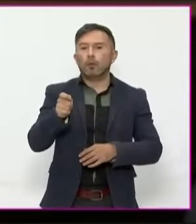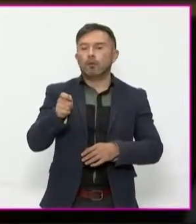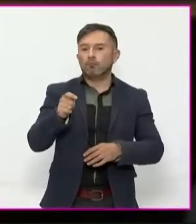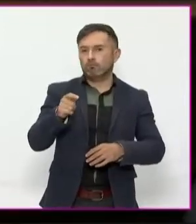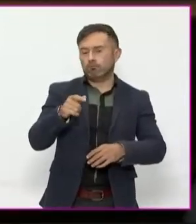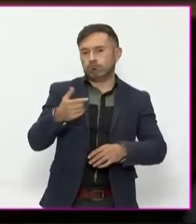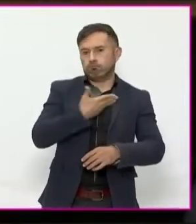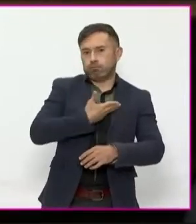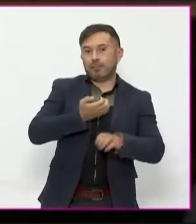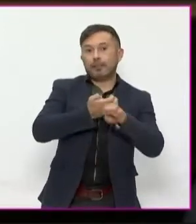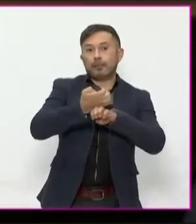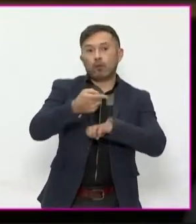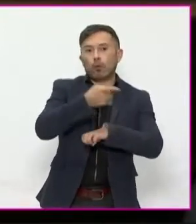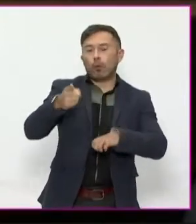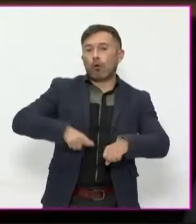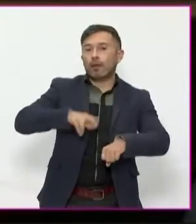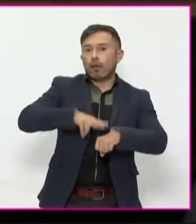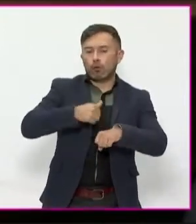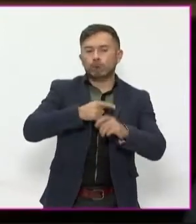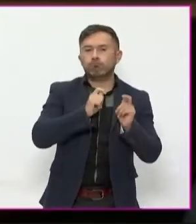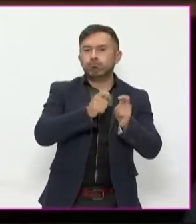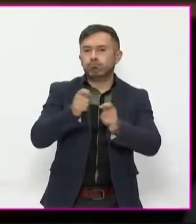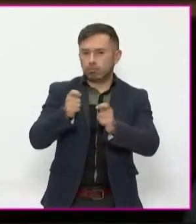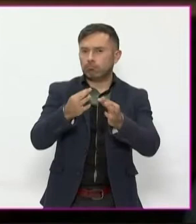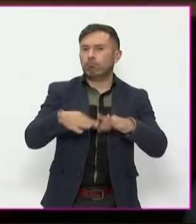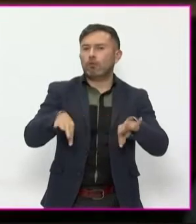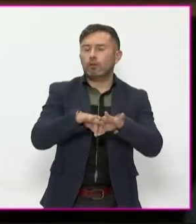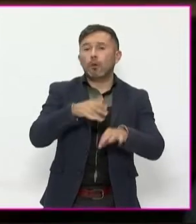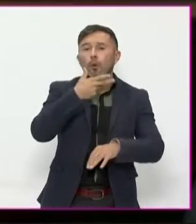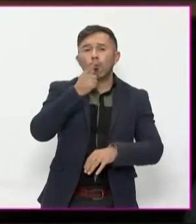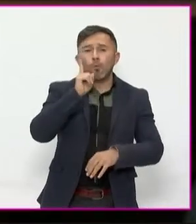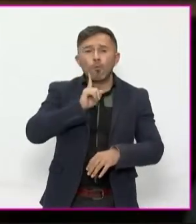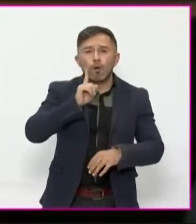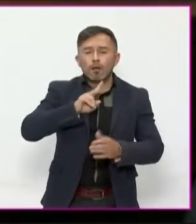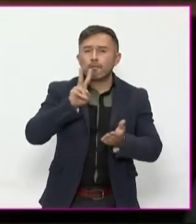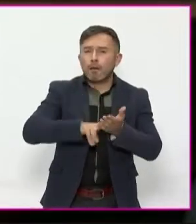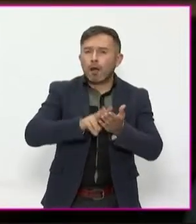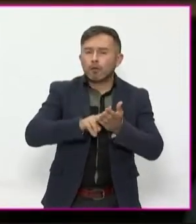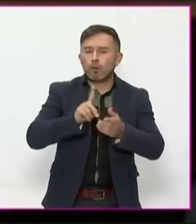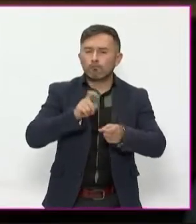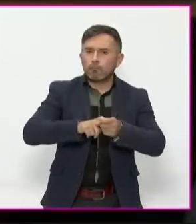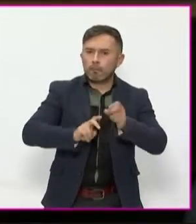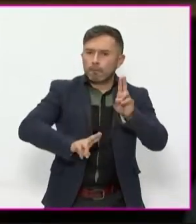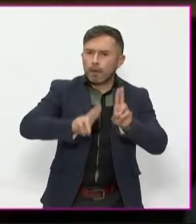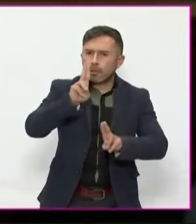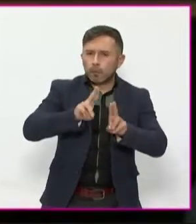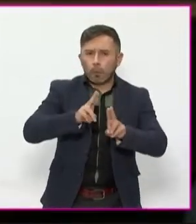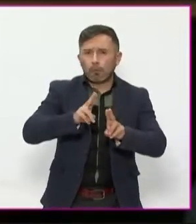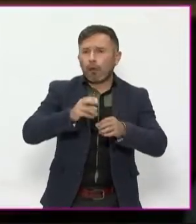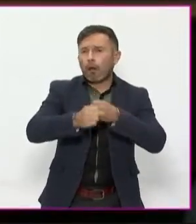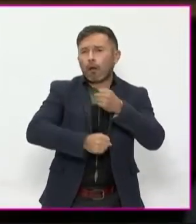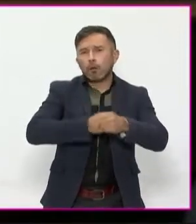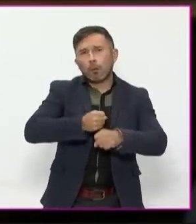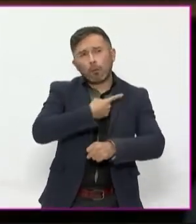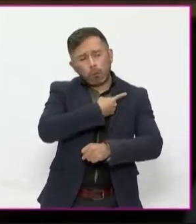Poder Ejecutivo local, donde la participación de las mujeres ha sido mínima a lo largo de la historia de